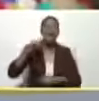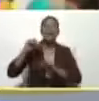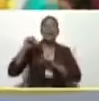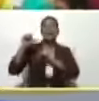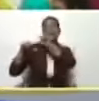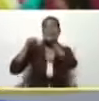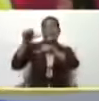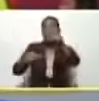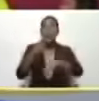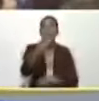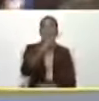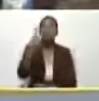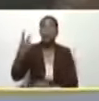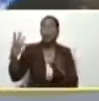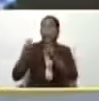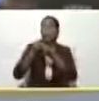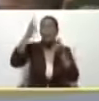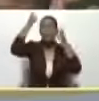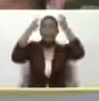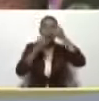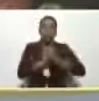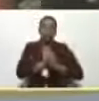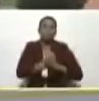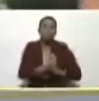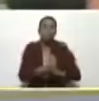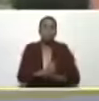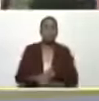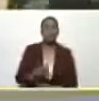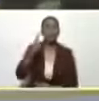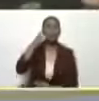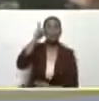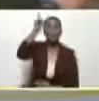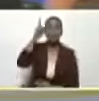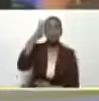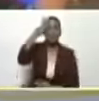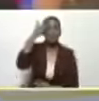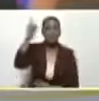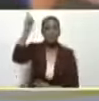XX con nuestro amado comandante Hugo Chávez fría